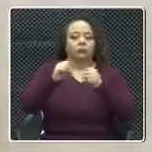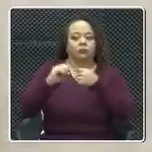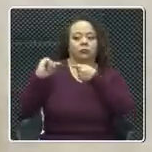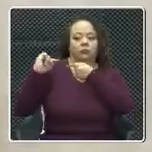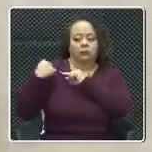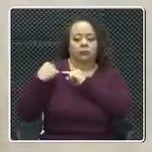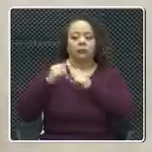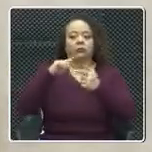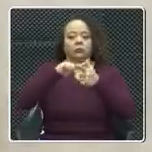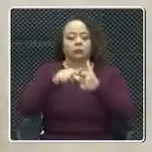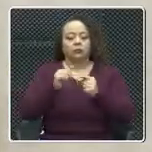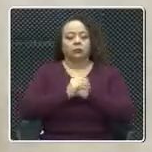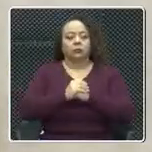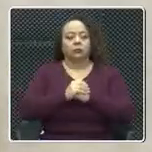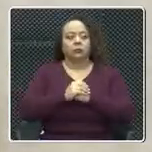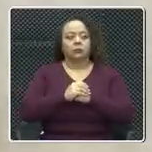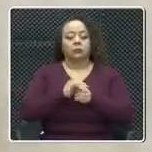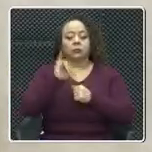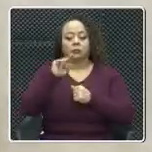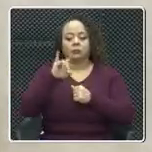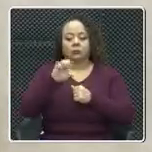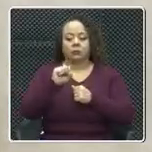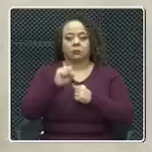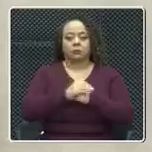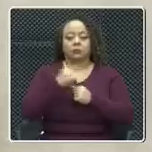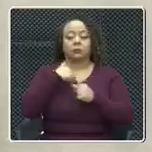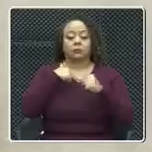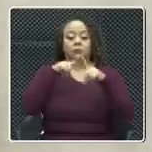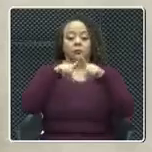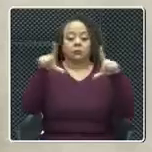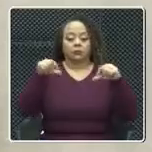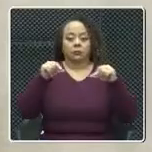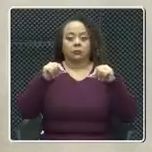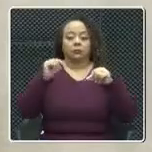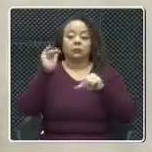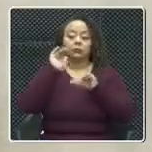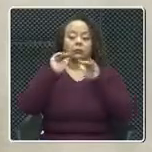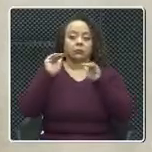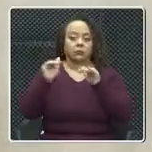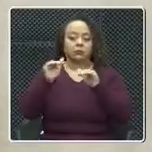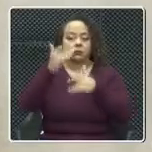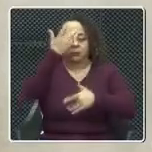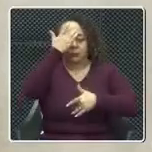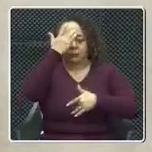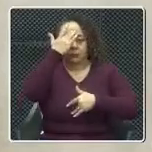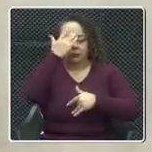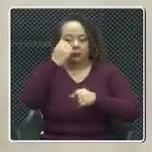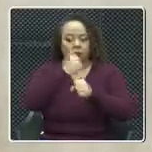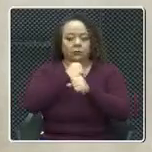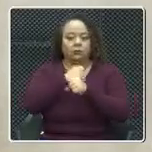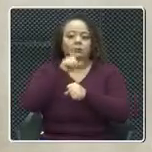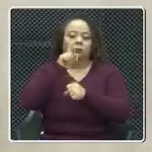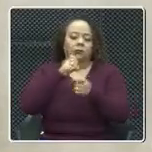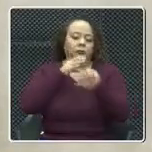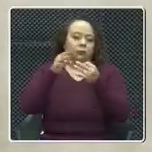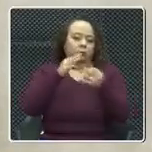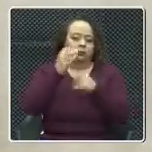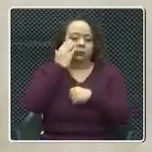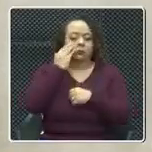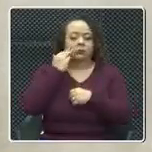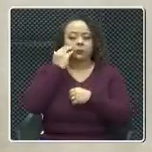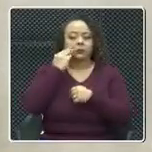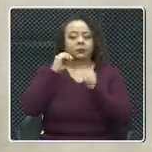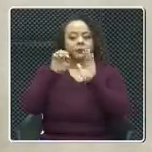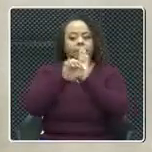fuera. Entonces, cuando el INS pide, cuando yo lleno un aviso de accidente de enfermedad laboral, yo tengo que explicar, por ejemplo,